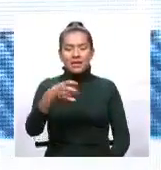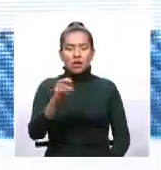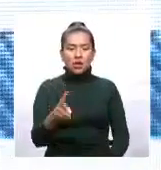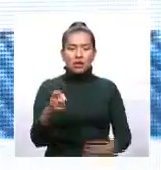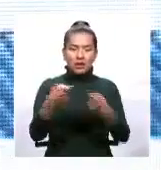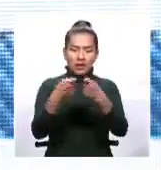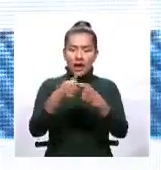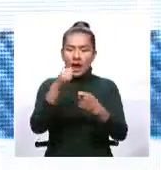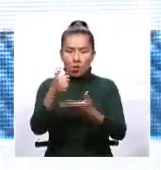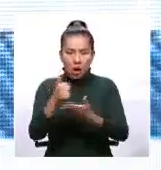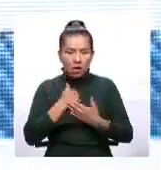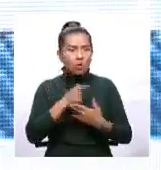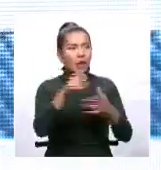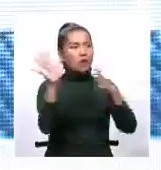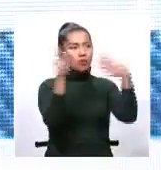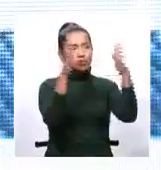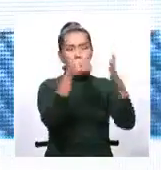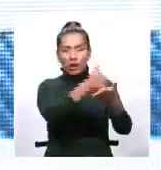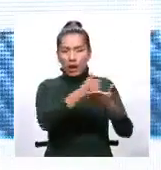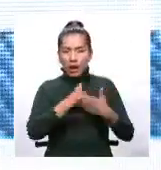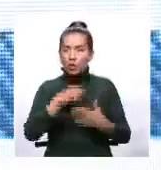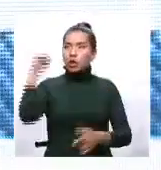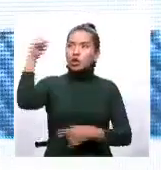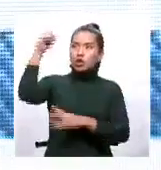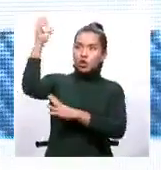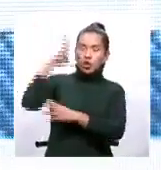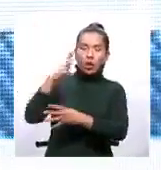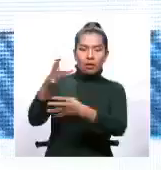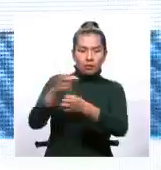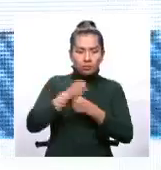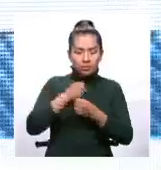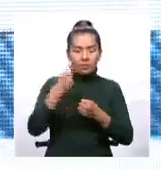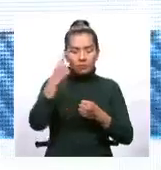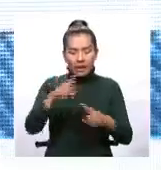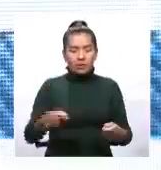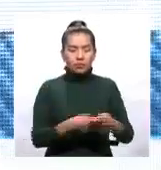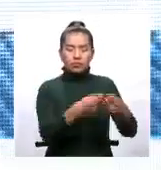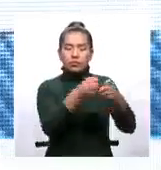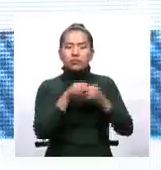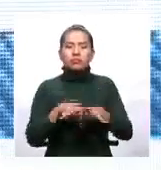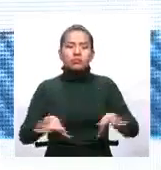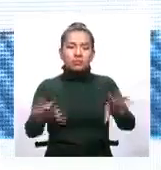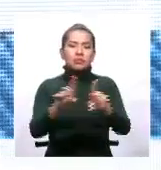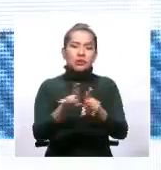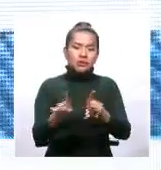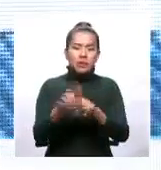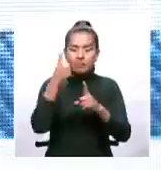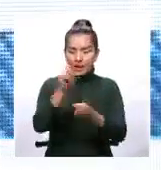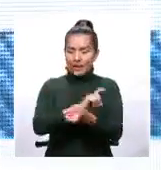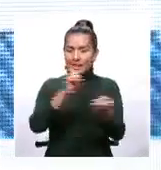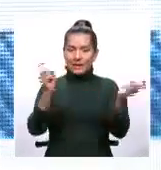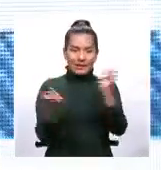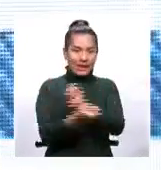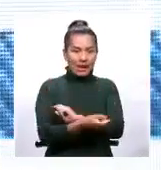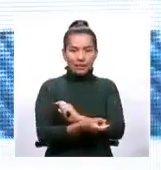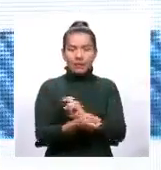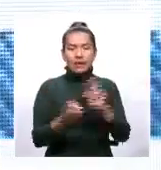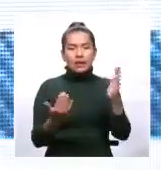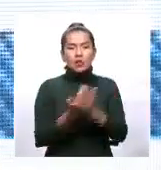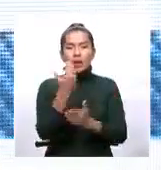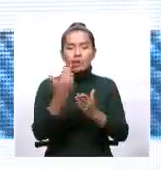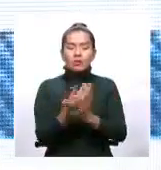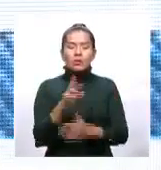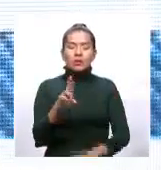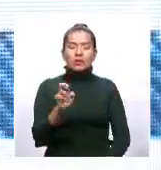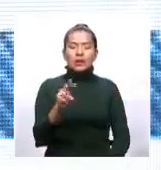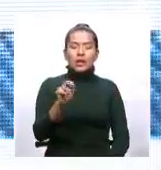energía eólica, la energía solar y biomasa en el marco de la Estrategia Nacional de Transición Energética a las